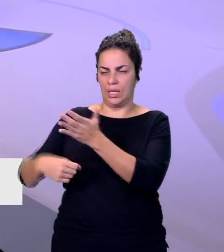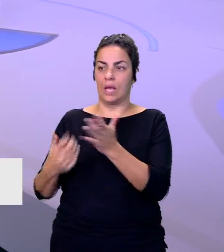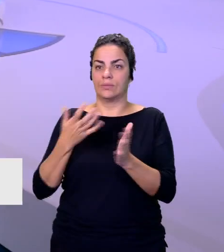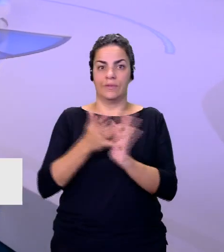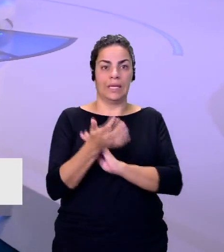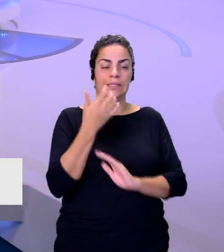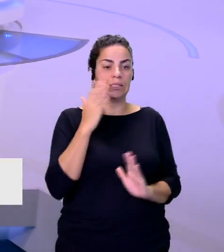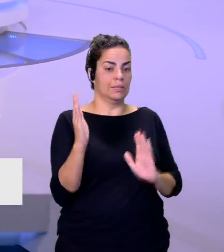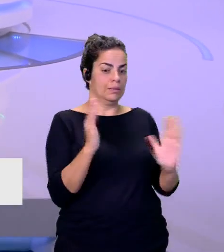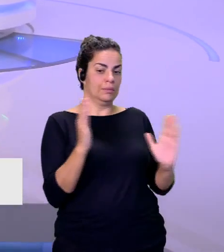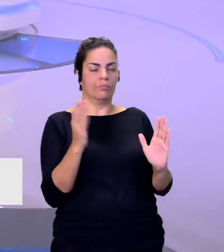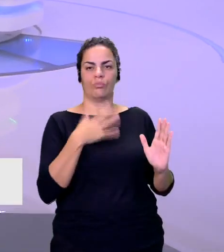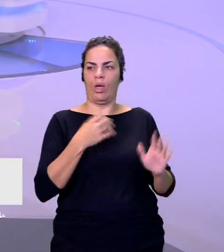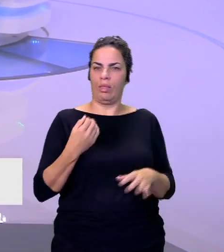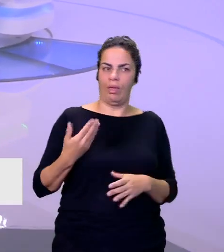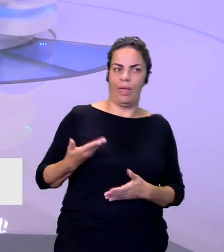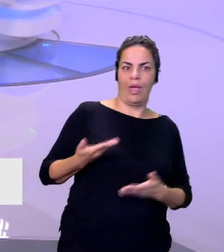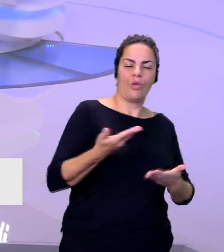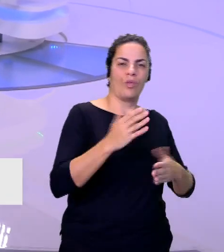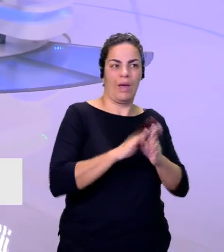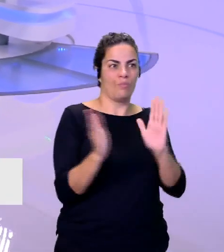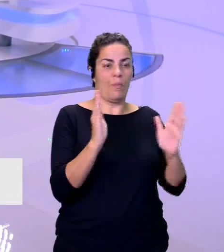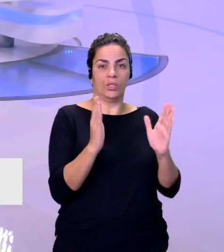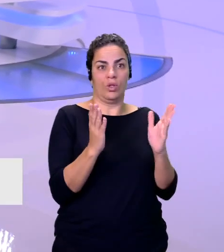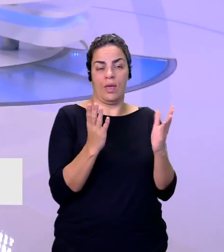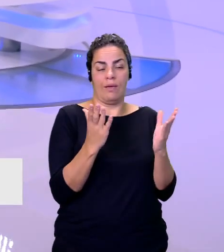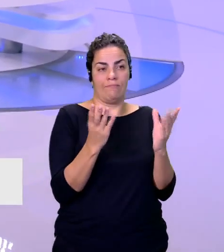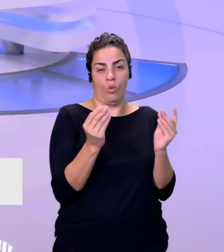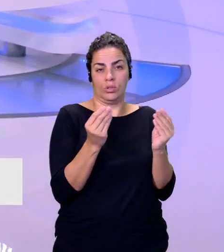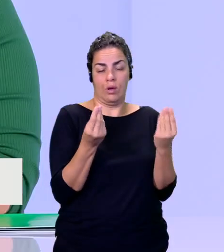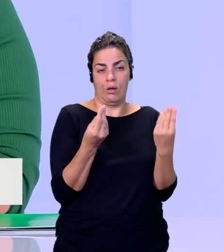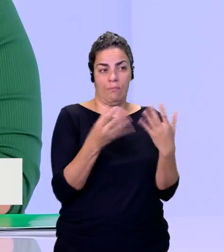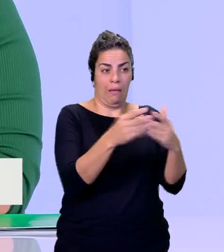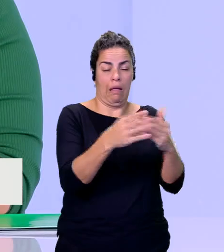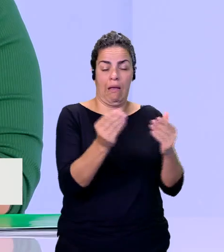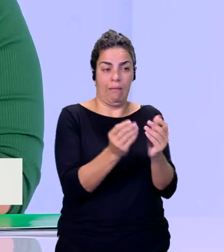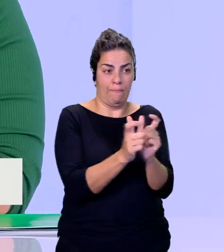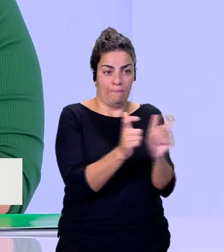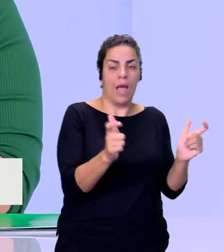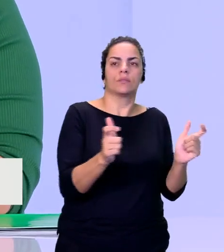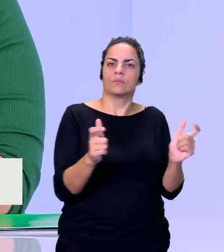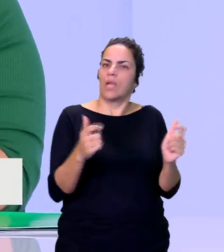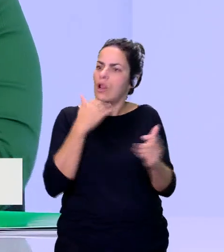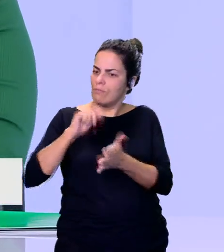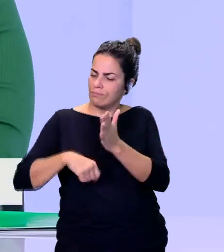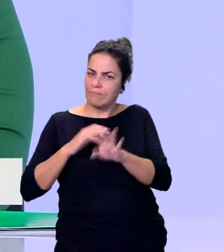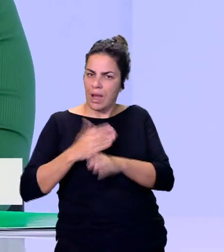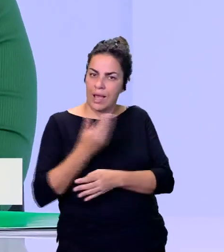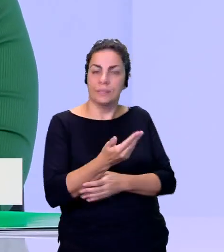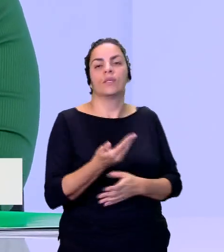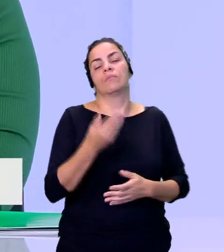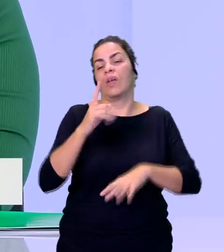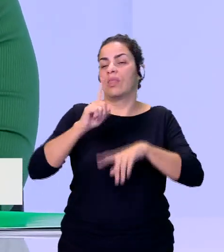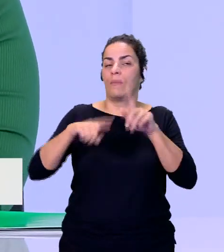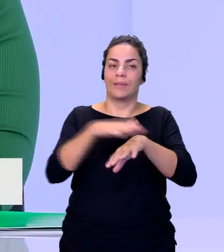momento dado a apoyar esos picos asistenciales? Dependerá de la administración y de cómo lo que haga. Lo que no puedes hacer es ofrecer un